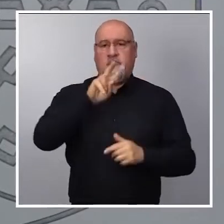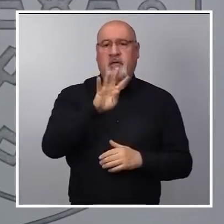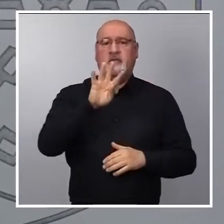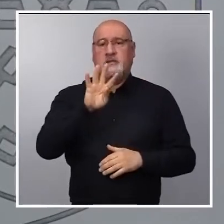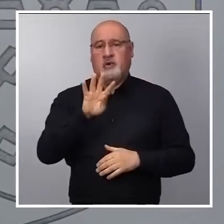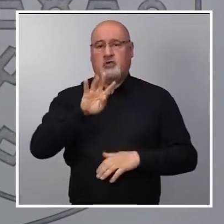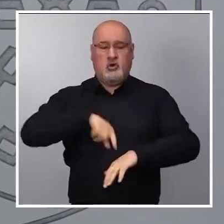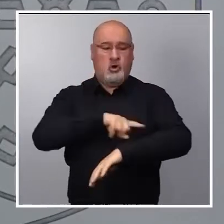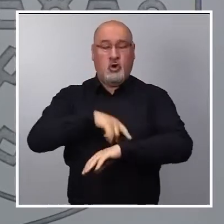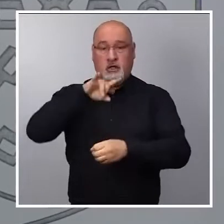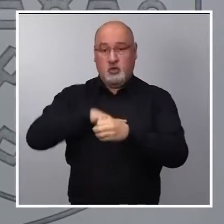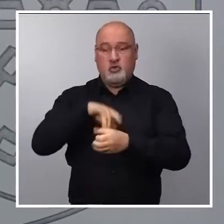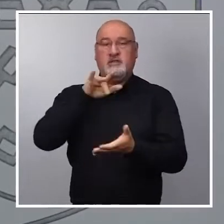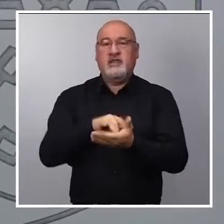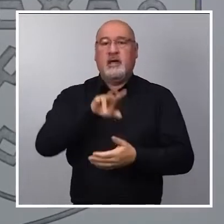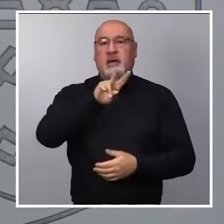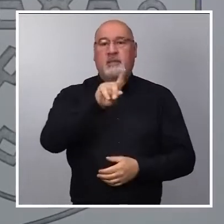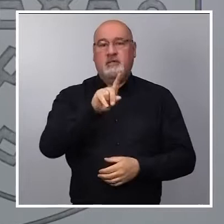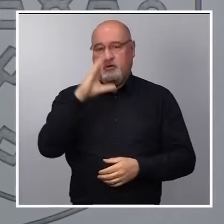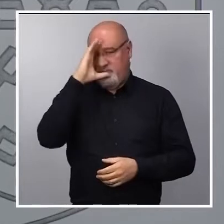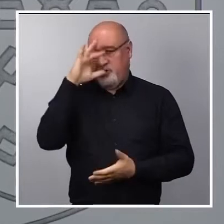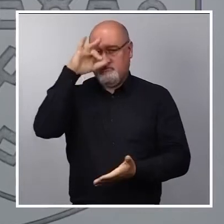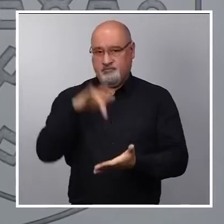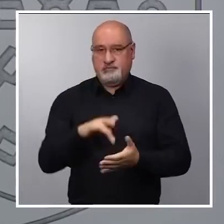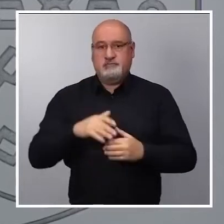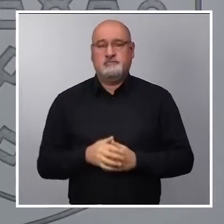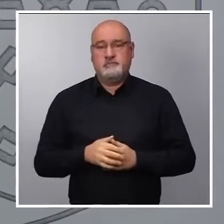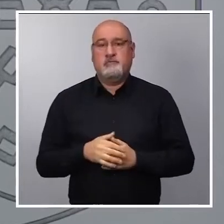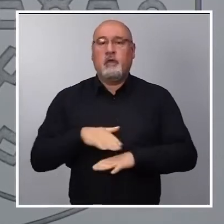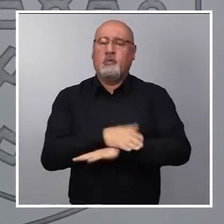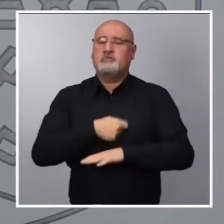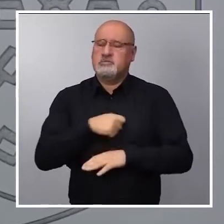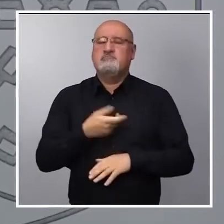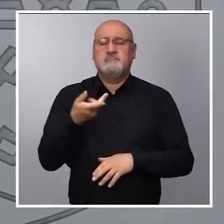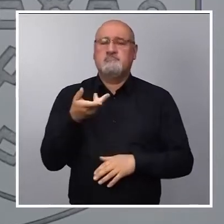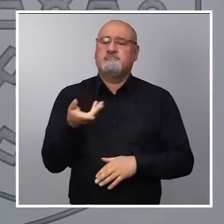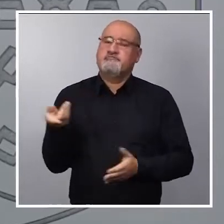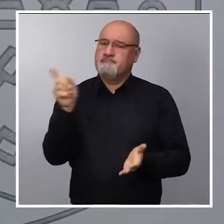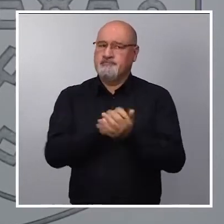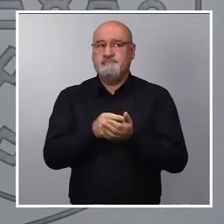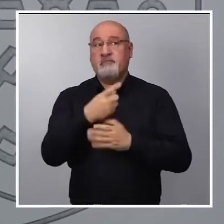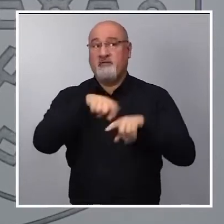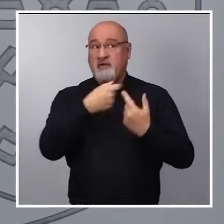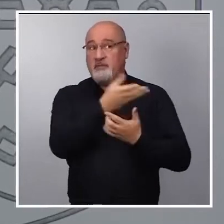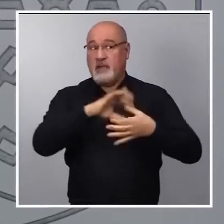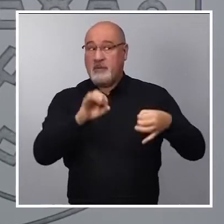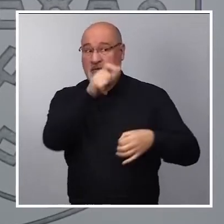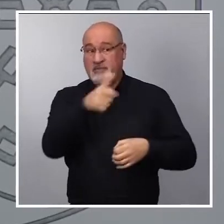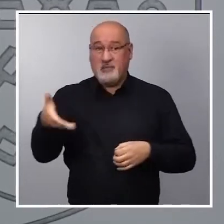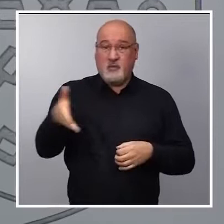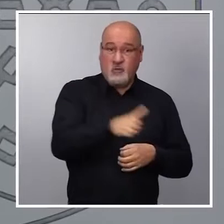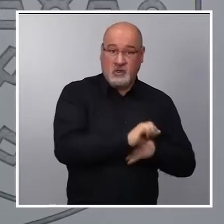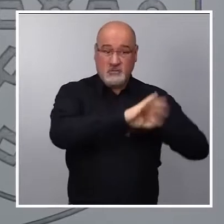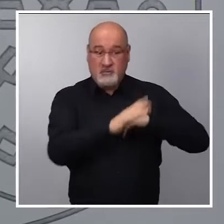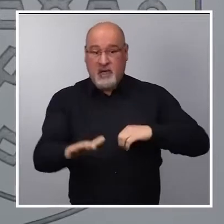lunes 21 de febrero. O Goberno quer reiterar deste modo as condolencias aos familiares e amigos dos fallecidos e desaparecidos.